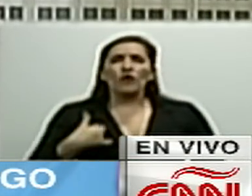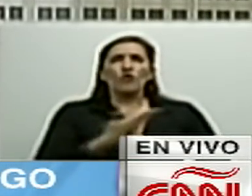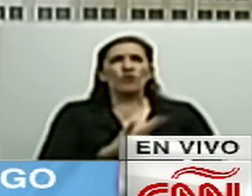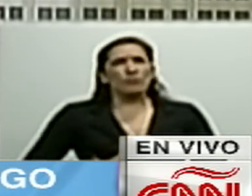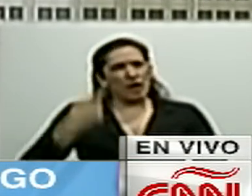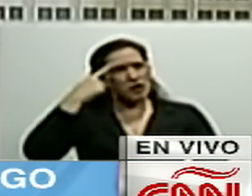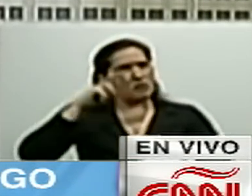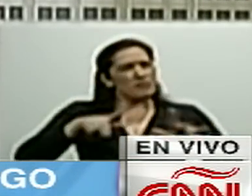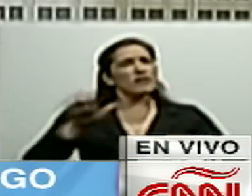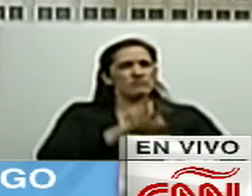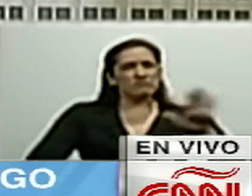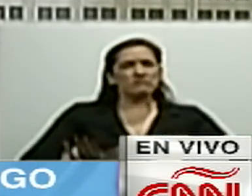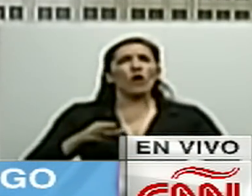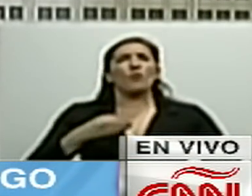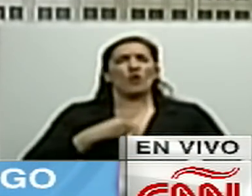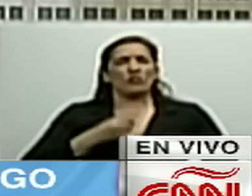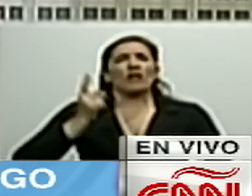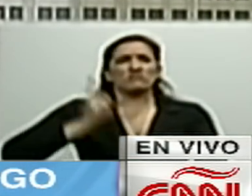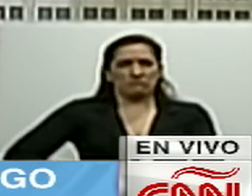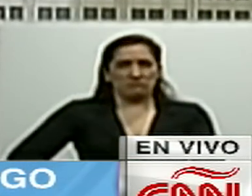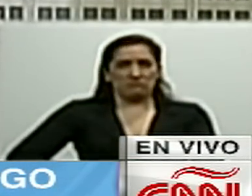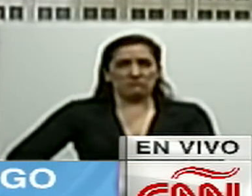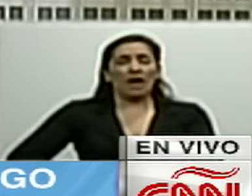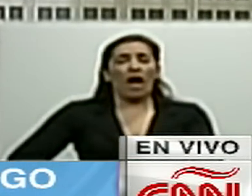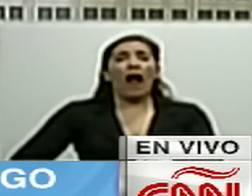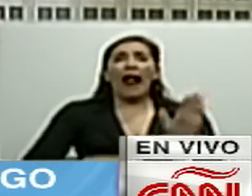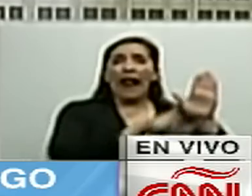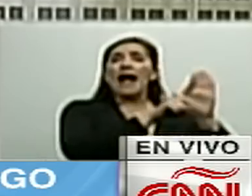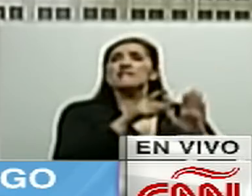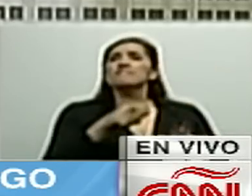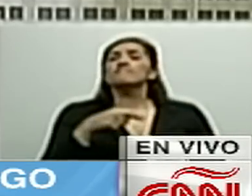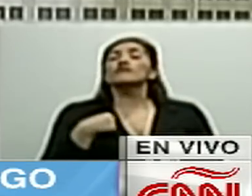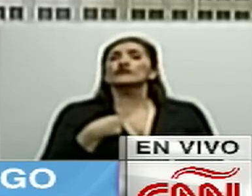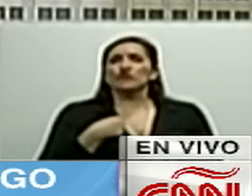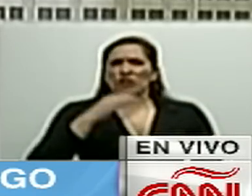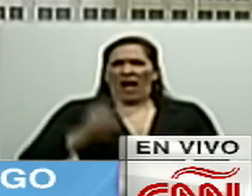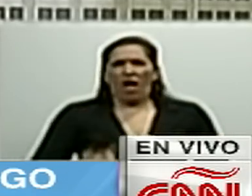que buscar otra palabra para definir lo que han